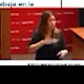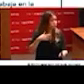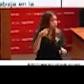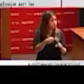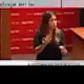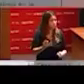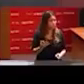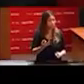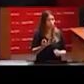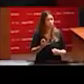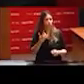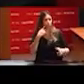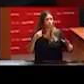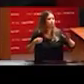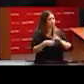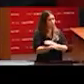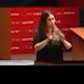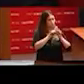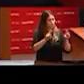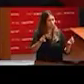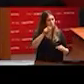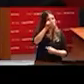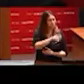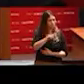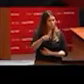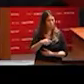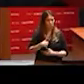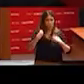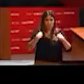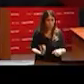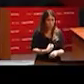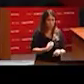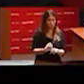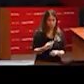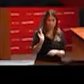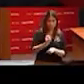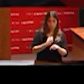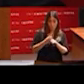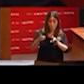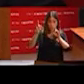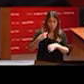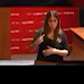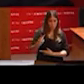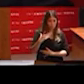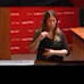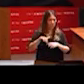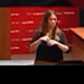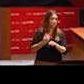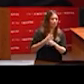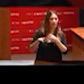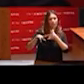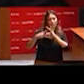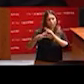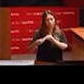es incorporar nuestra oración a nuestra organización personas que hanan el mismo trabajo que estamos haciendo nosotros no adaptamos puestos de